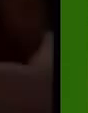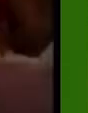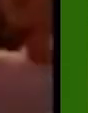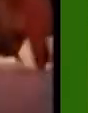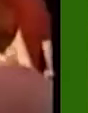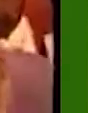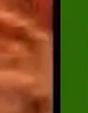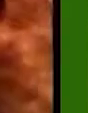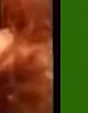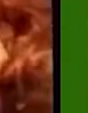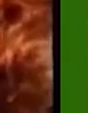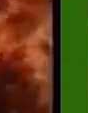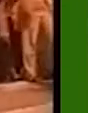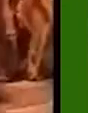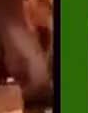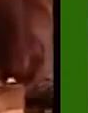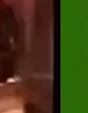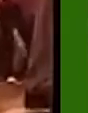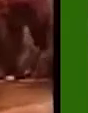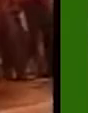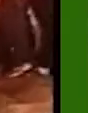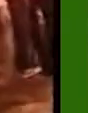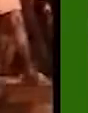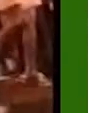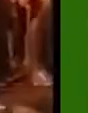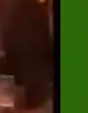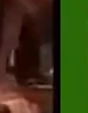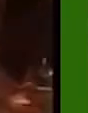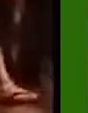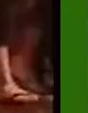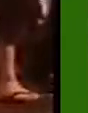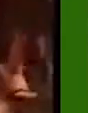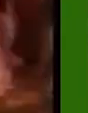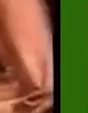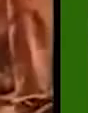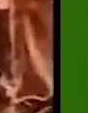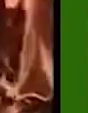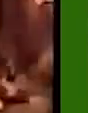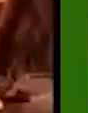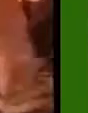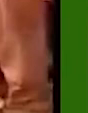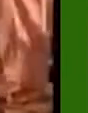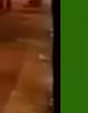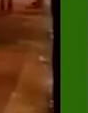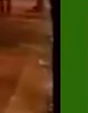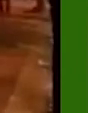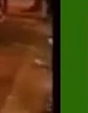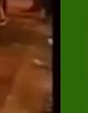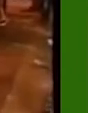podemos estar todos de acuerdo o no, podemos incluso disentir con otros partidos, pero que no podemos perder